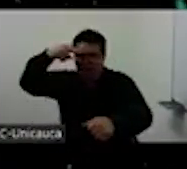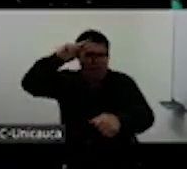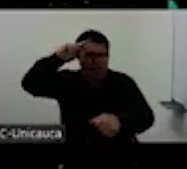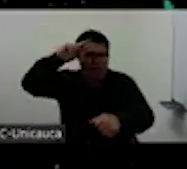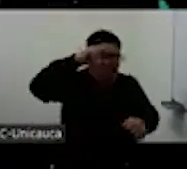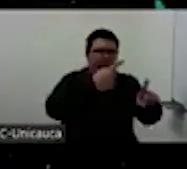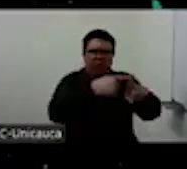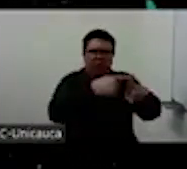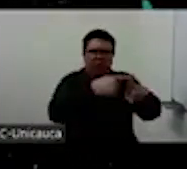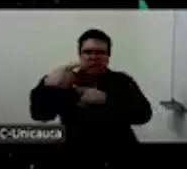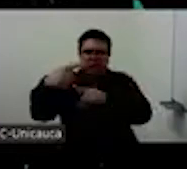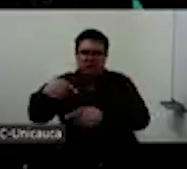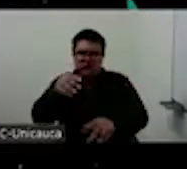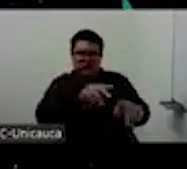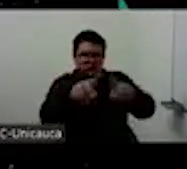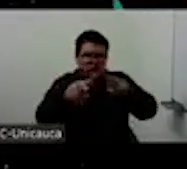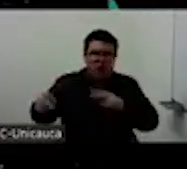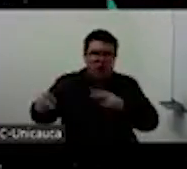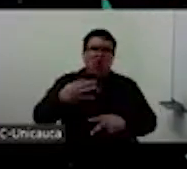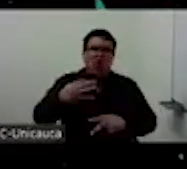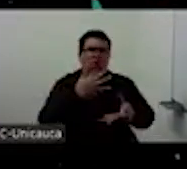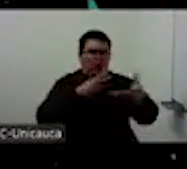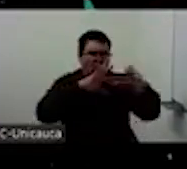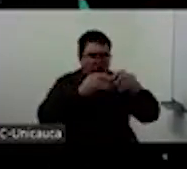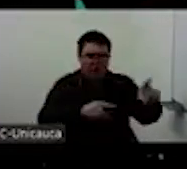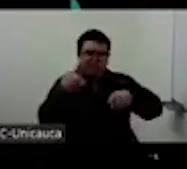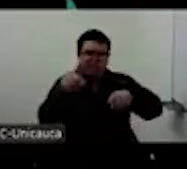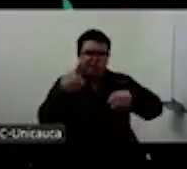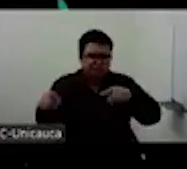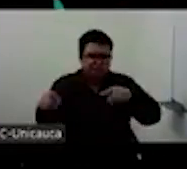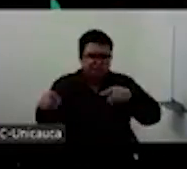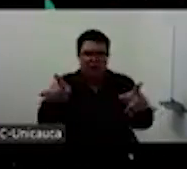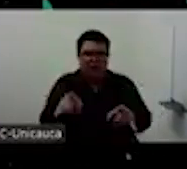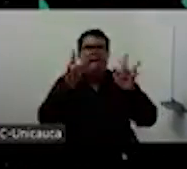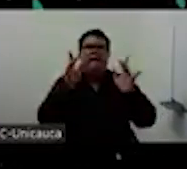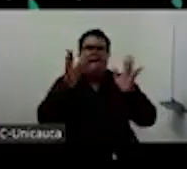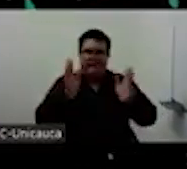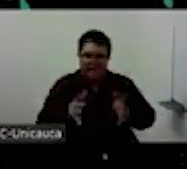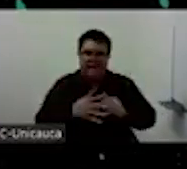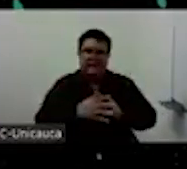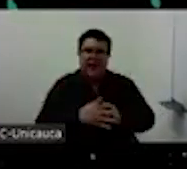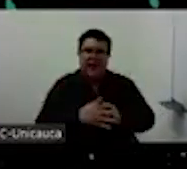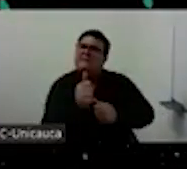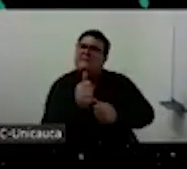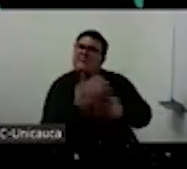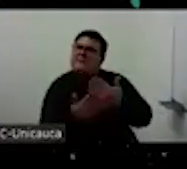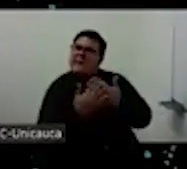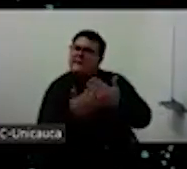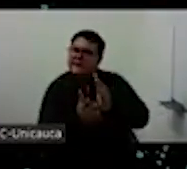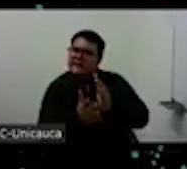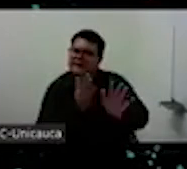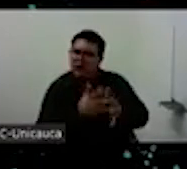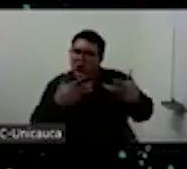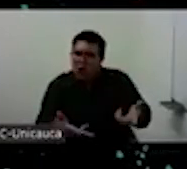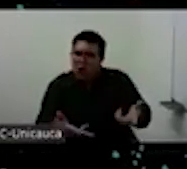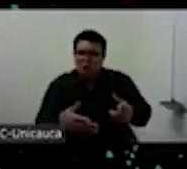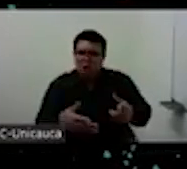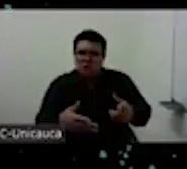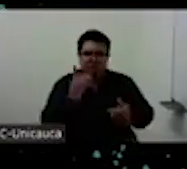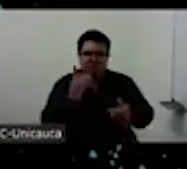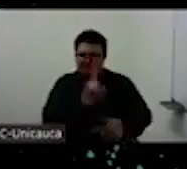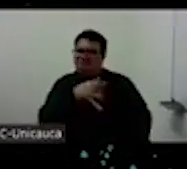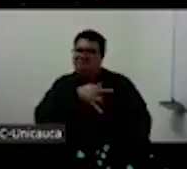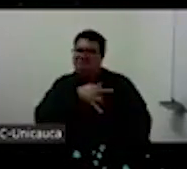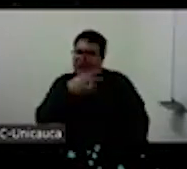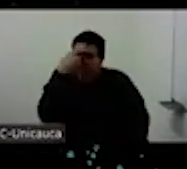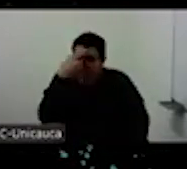sus colores, sus formas y sus contrastes, digamos que advierten una posibilidad de interpretación.